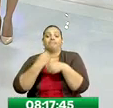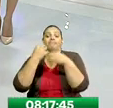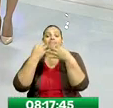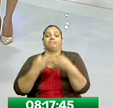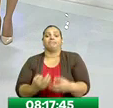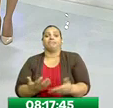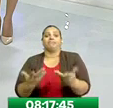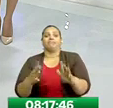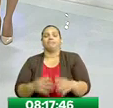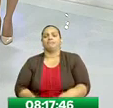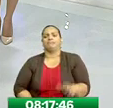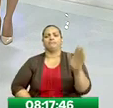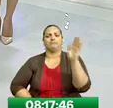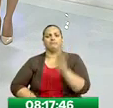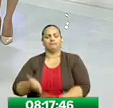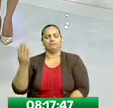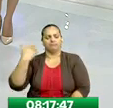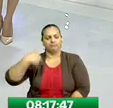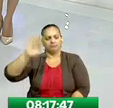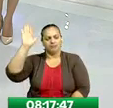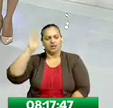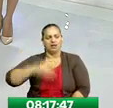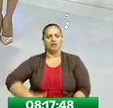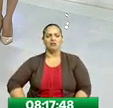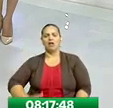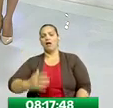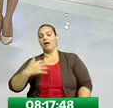y a rascarse la panza ahora si no lo es no va a hacer nada